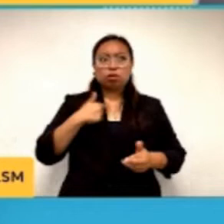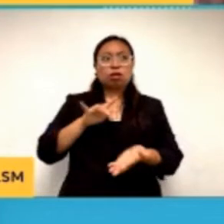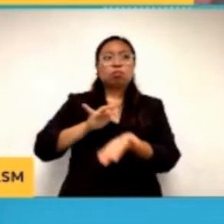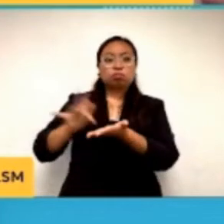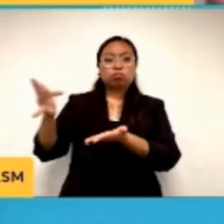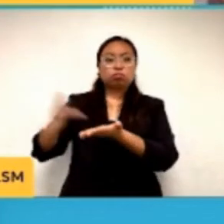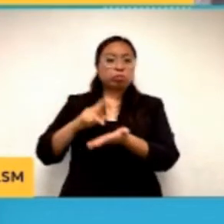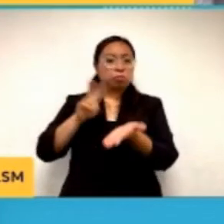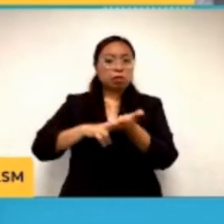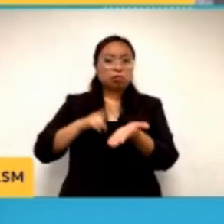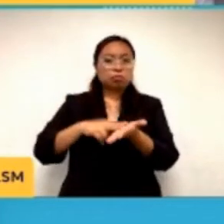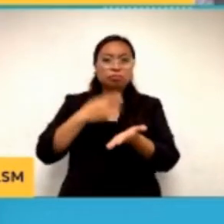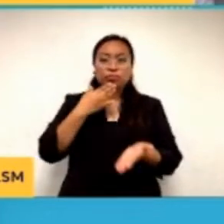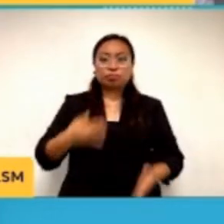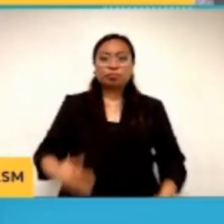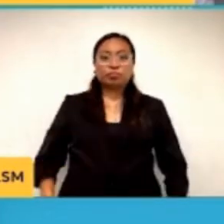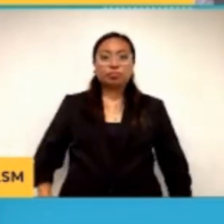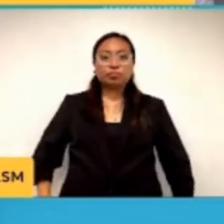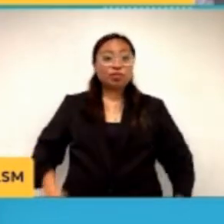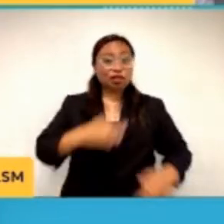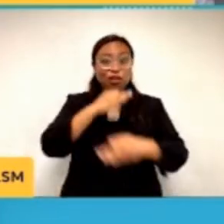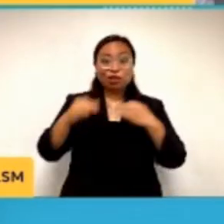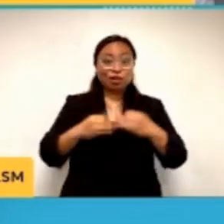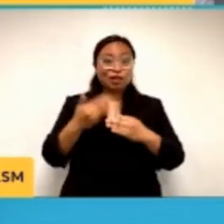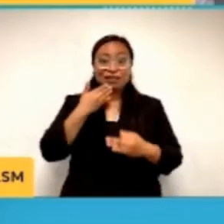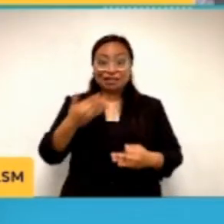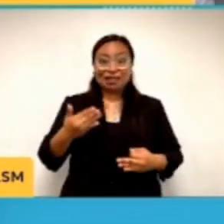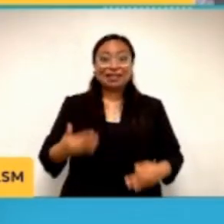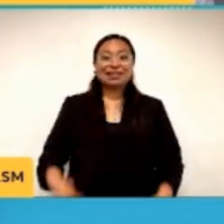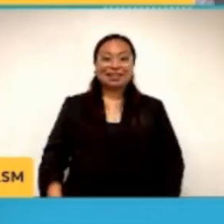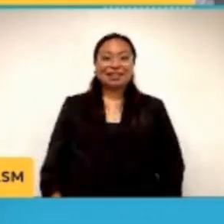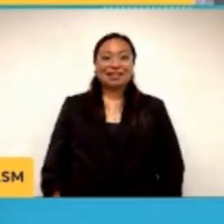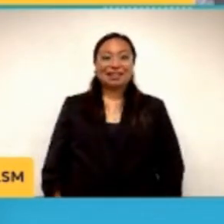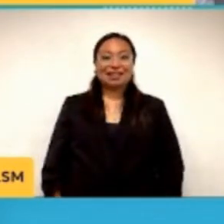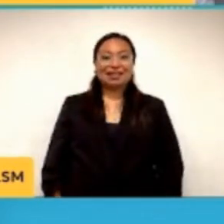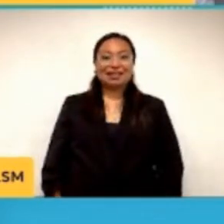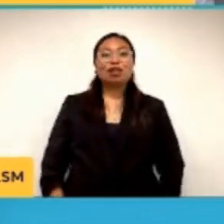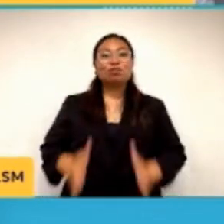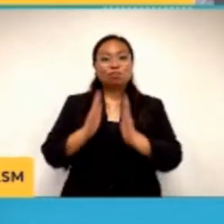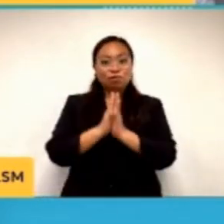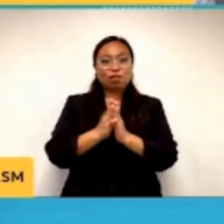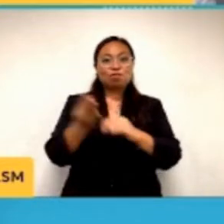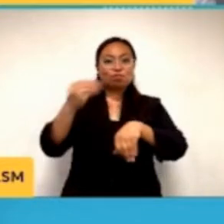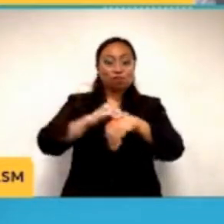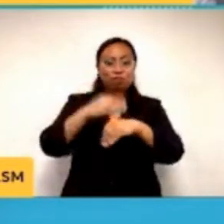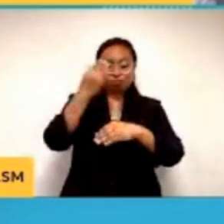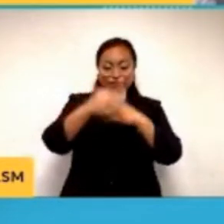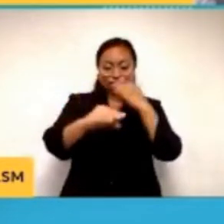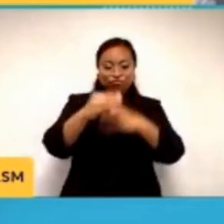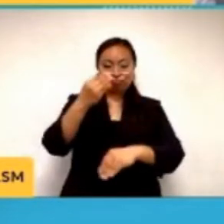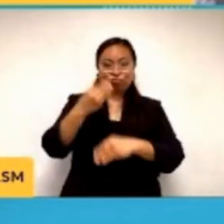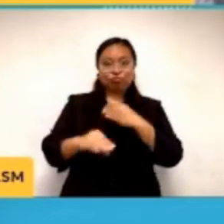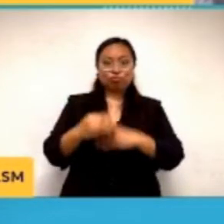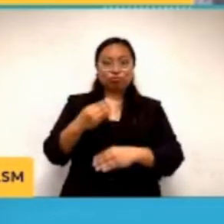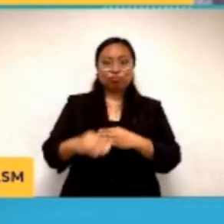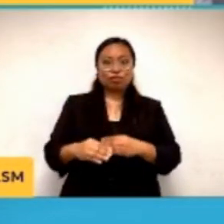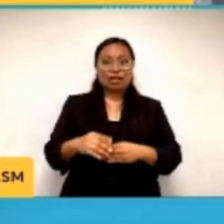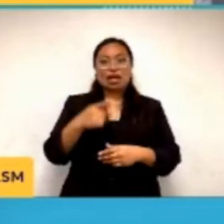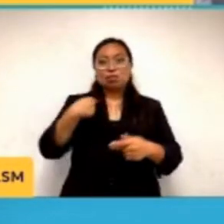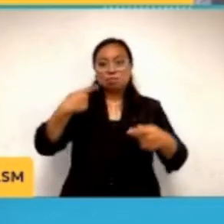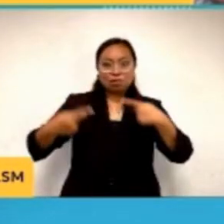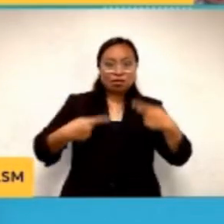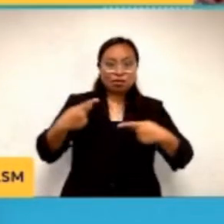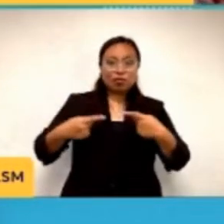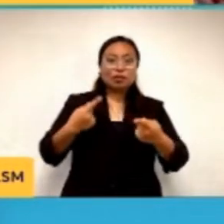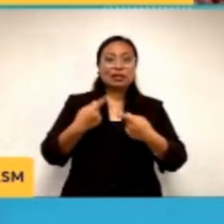valor. Hasta aquí, espero que todos vamos bien. Me va a encantar por ahí que me dejen sus comentarios y sus y sus preguntas por